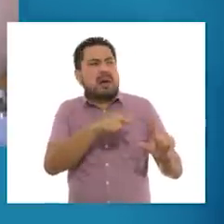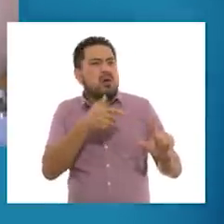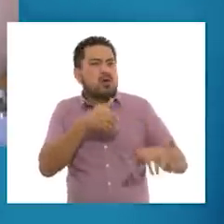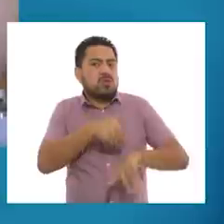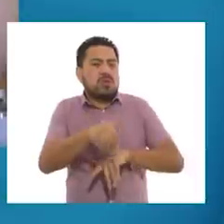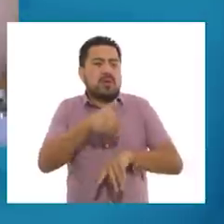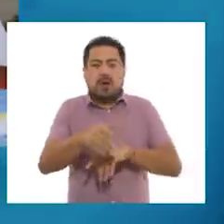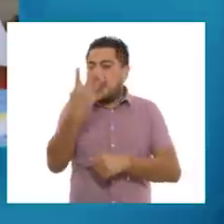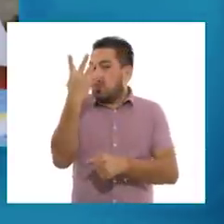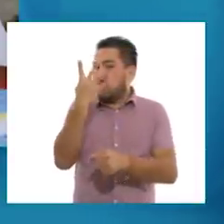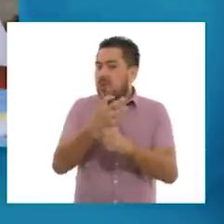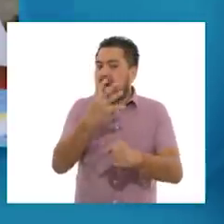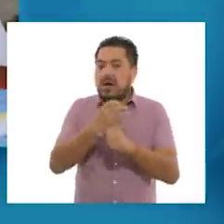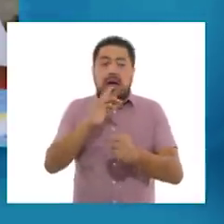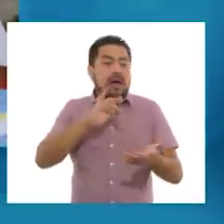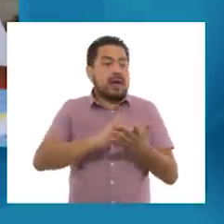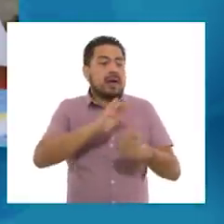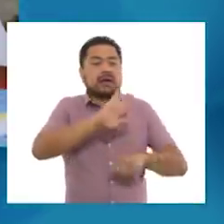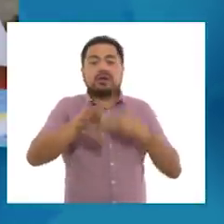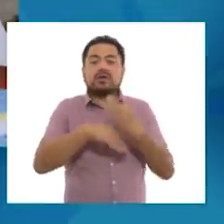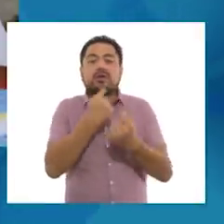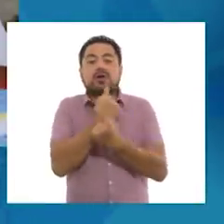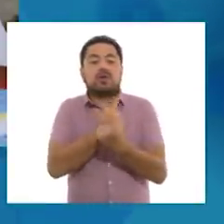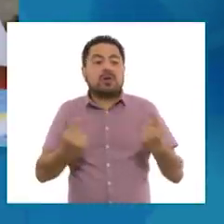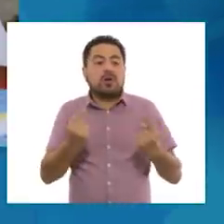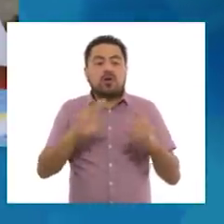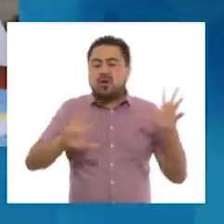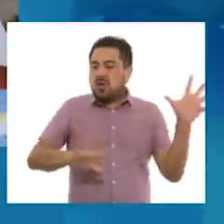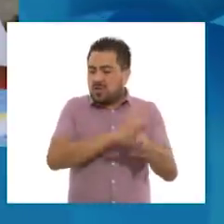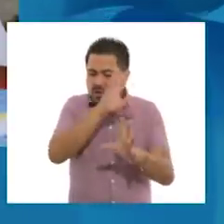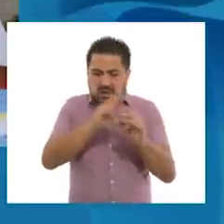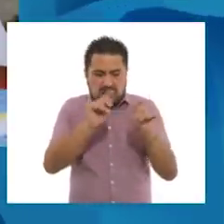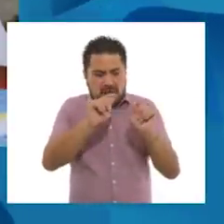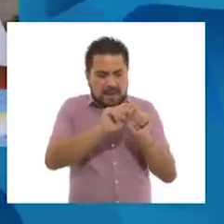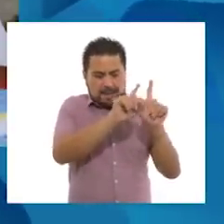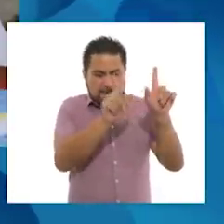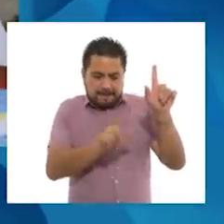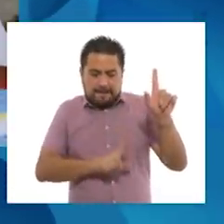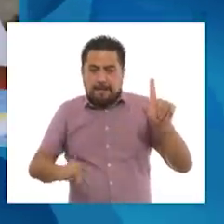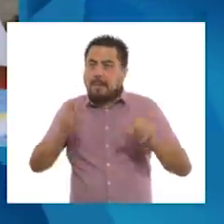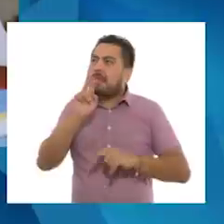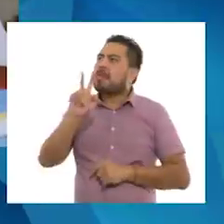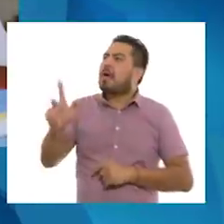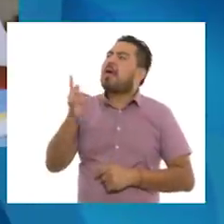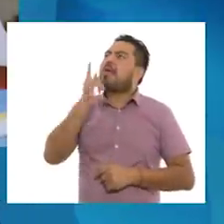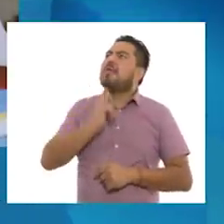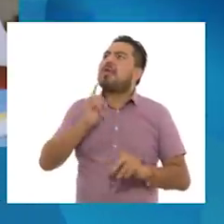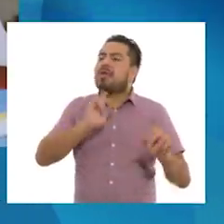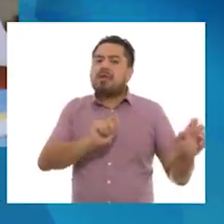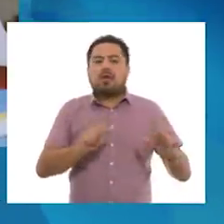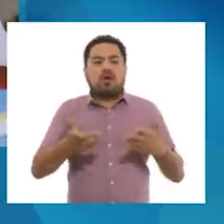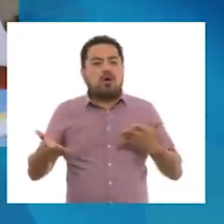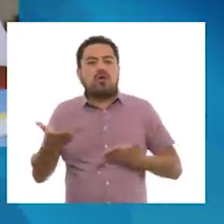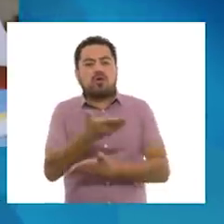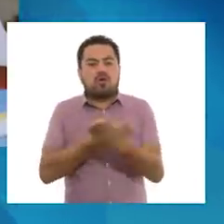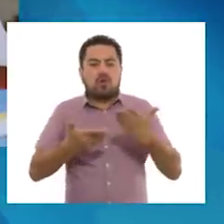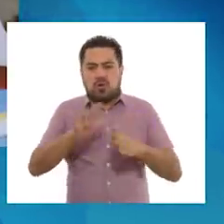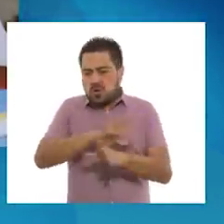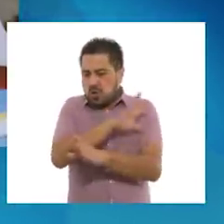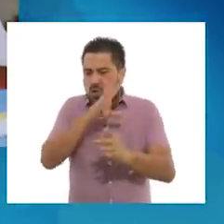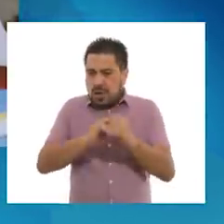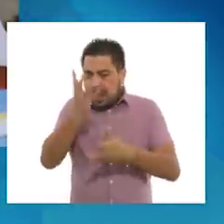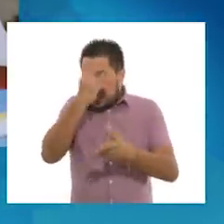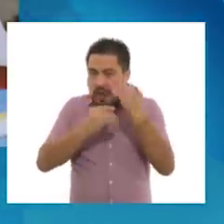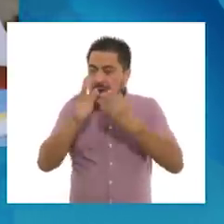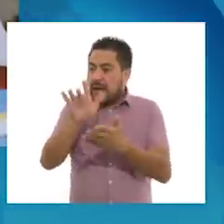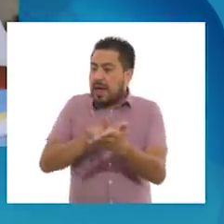número 4. Gracias a todas las niñas y niños de todo el país que han visto este programa y que nos han compartido todo lo que han